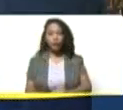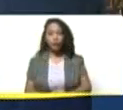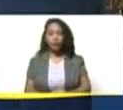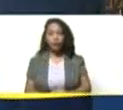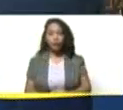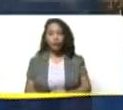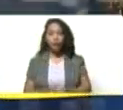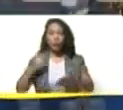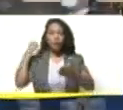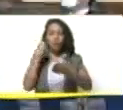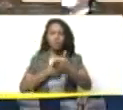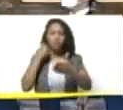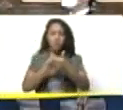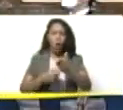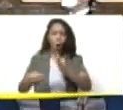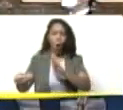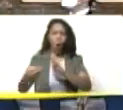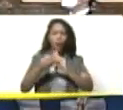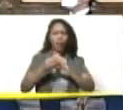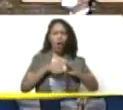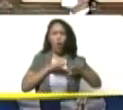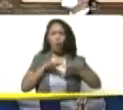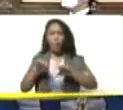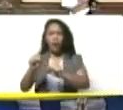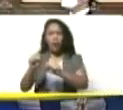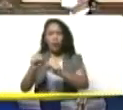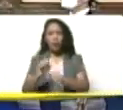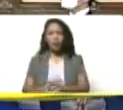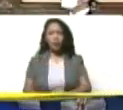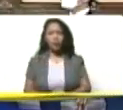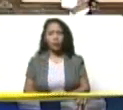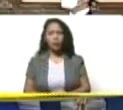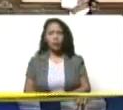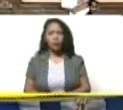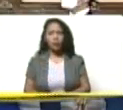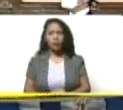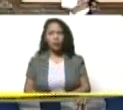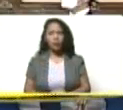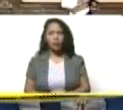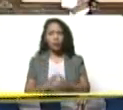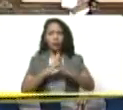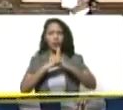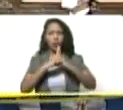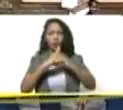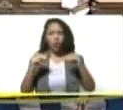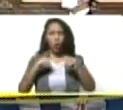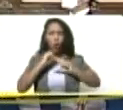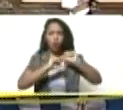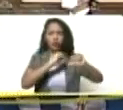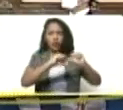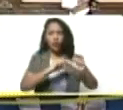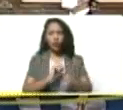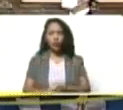por luchar contra los imperialismos de todos los siglos